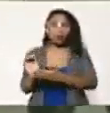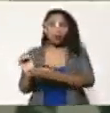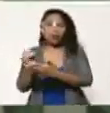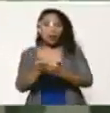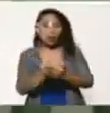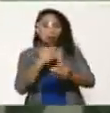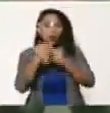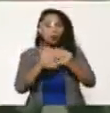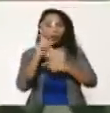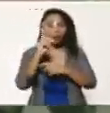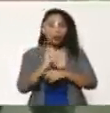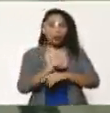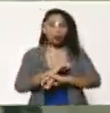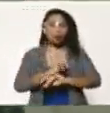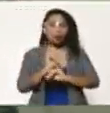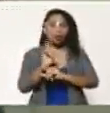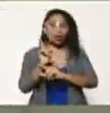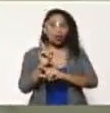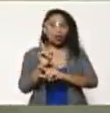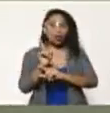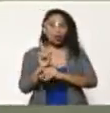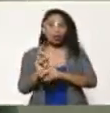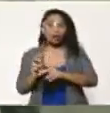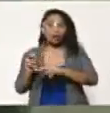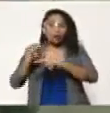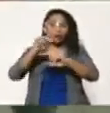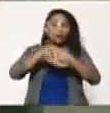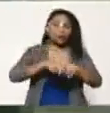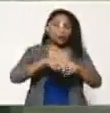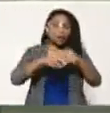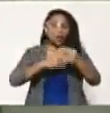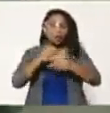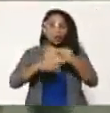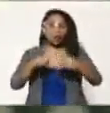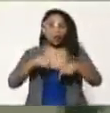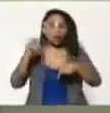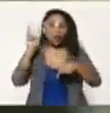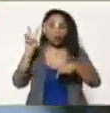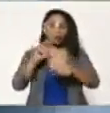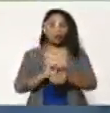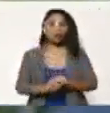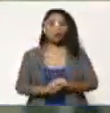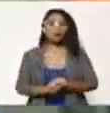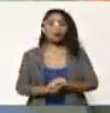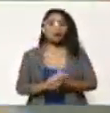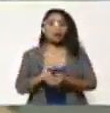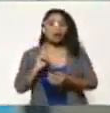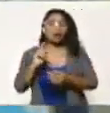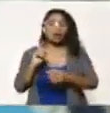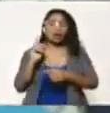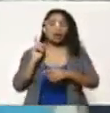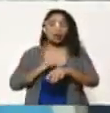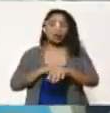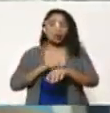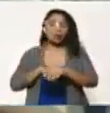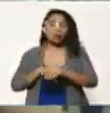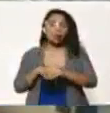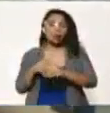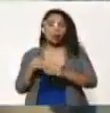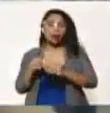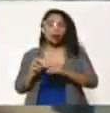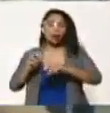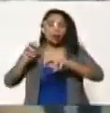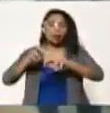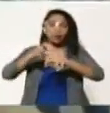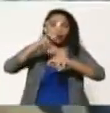también una vez el arribo se ha concretado a venezuela para el momento del embarque se se tomó en consideración